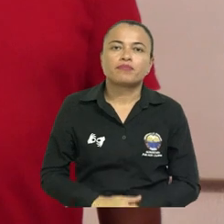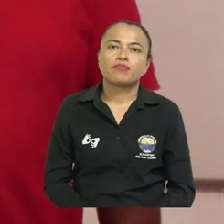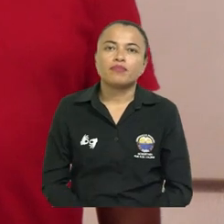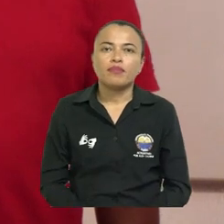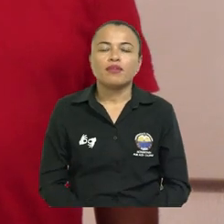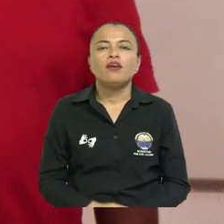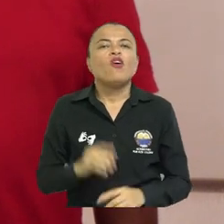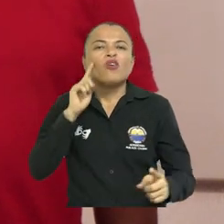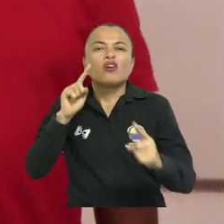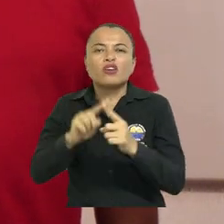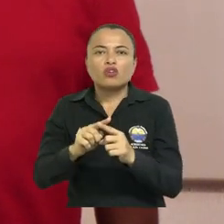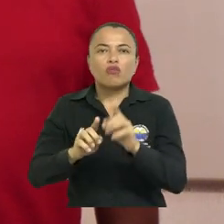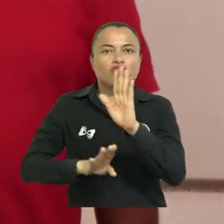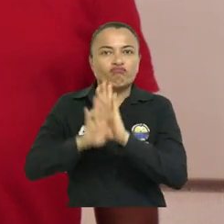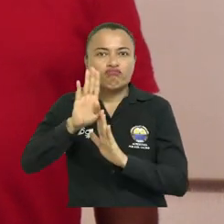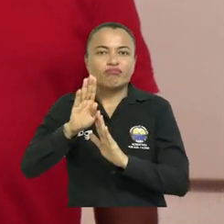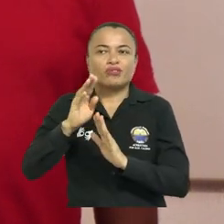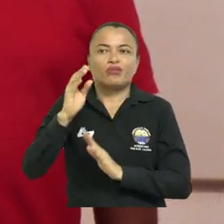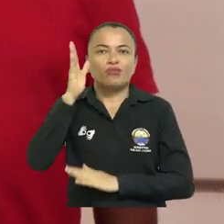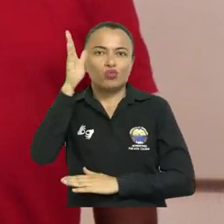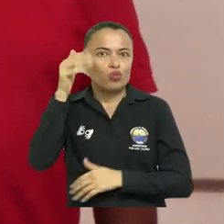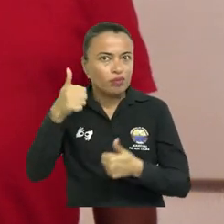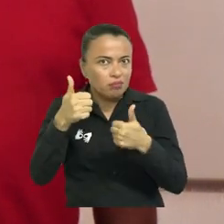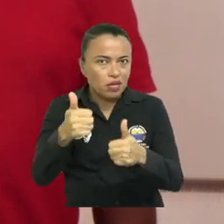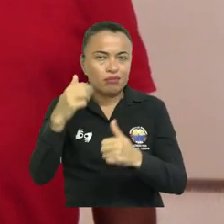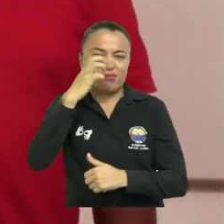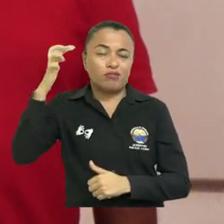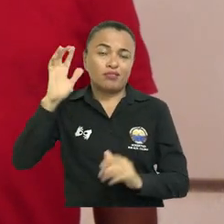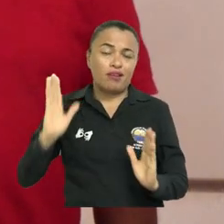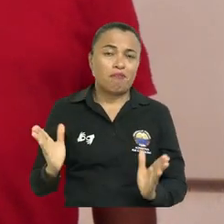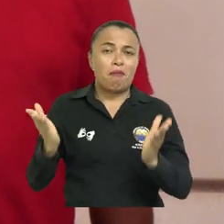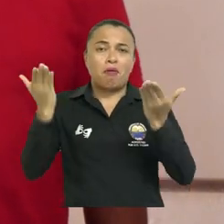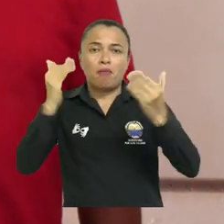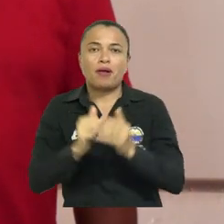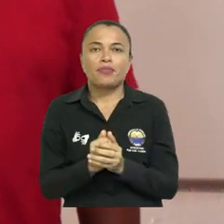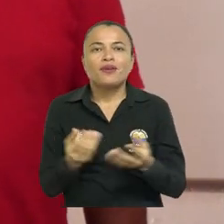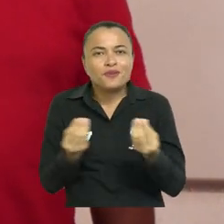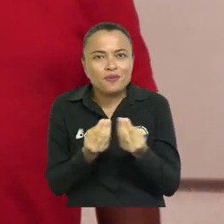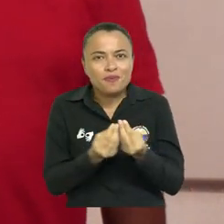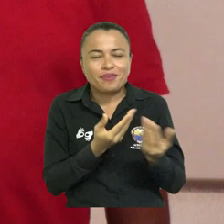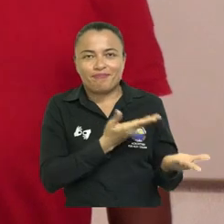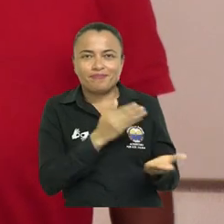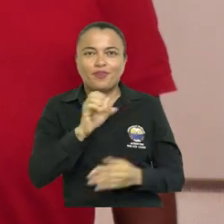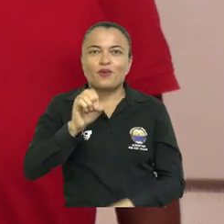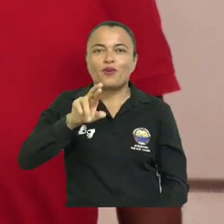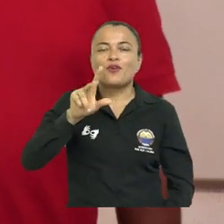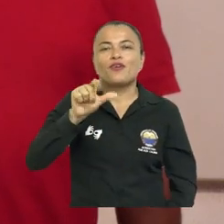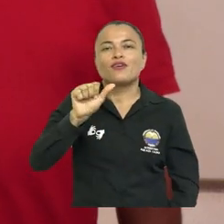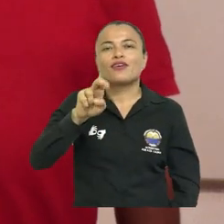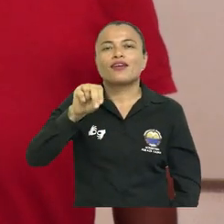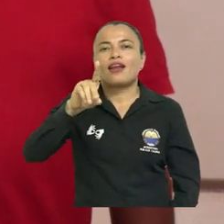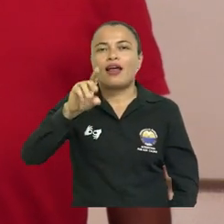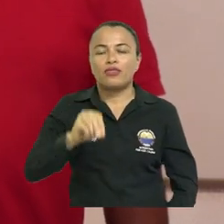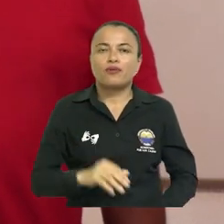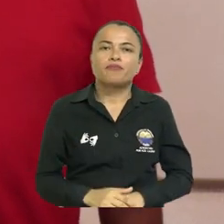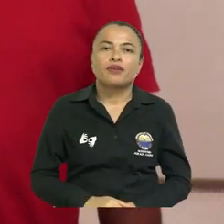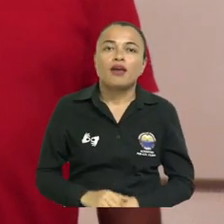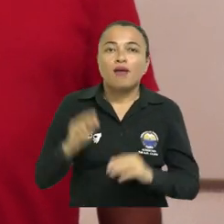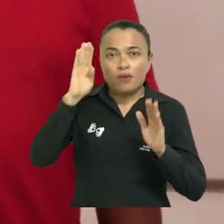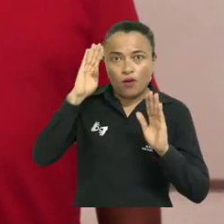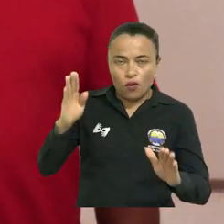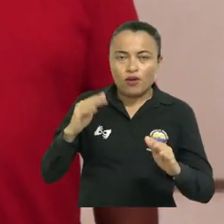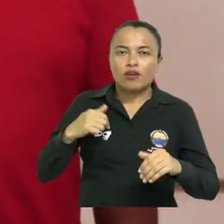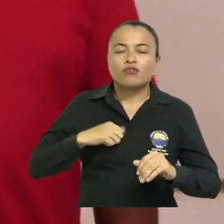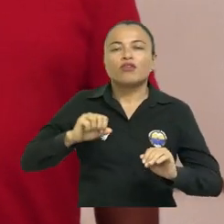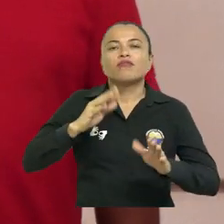estudiantes, para un mejor futuro y ser unos mejores profesionales junto con mi compañero Orlando. Mi nombre es Orlando Riaño,